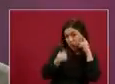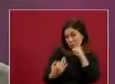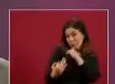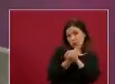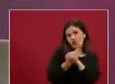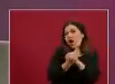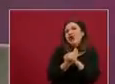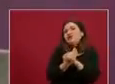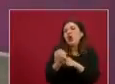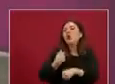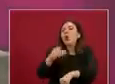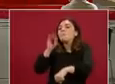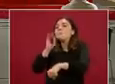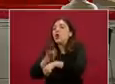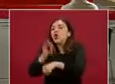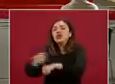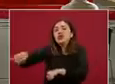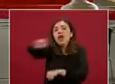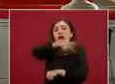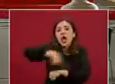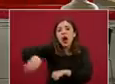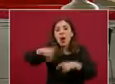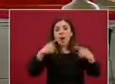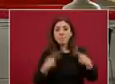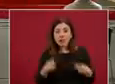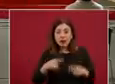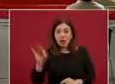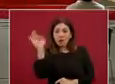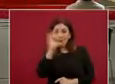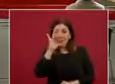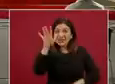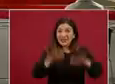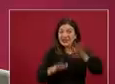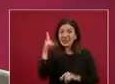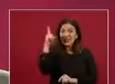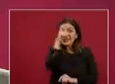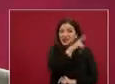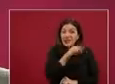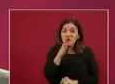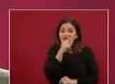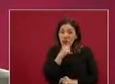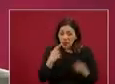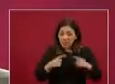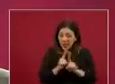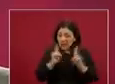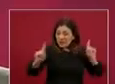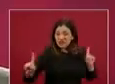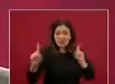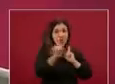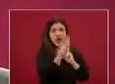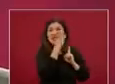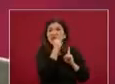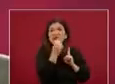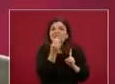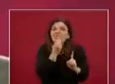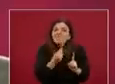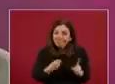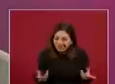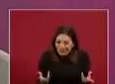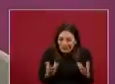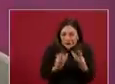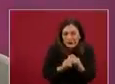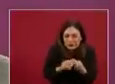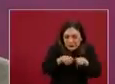mí, sino para proteger a los demás. Cuando hay dificultad para conservar la sana distancia, porque estamos